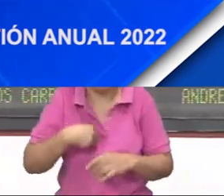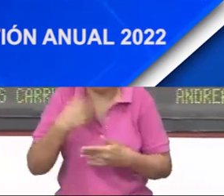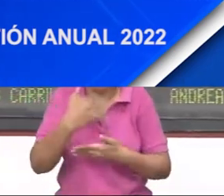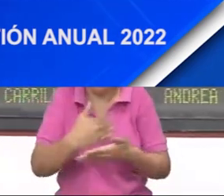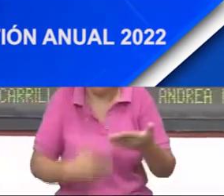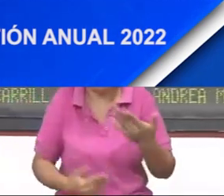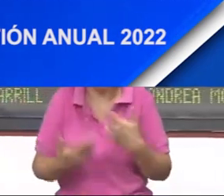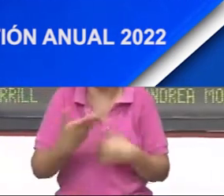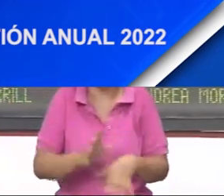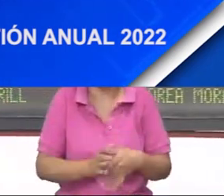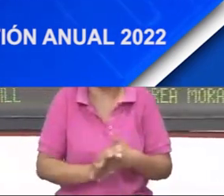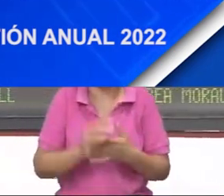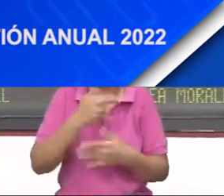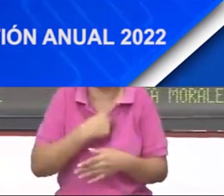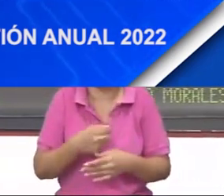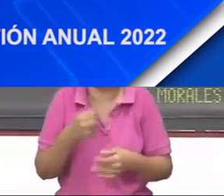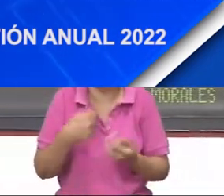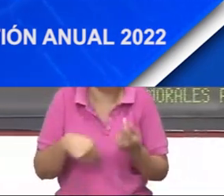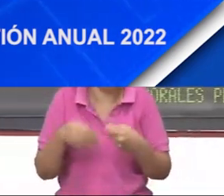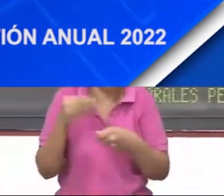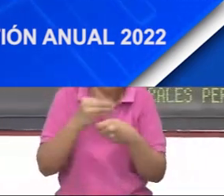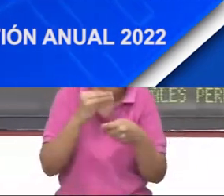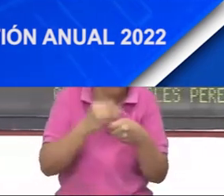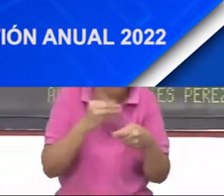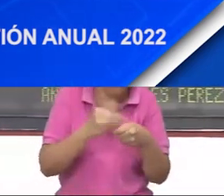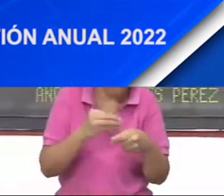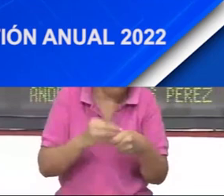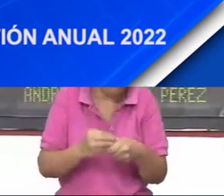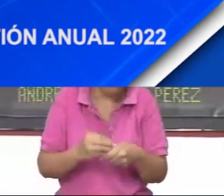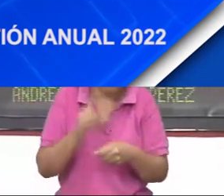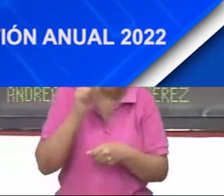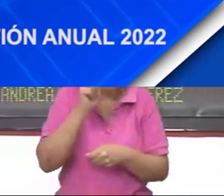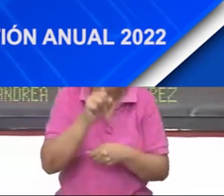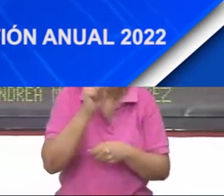el saldo de la cartera bruta fue de